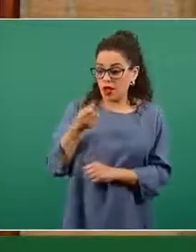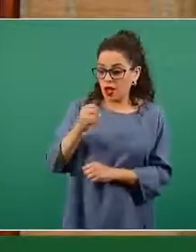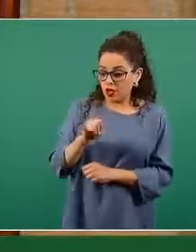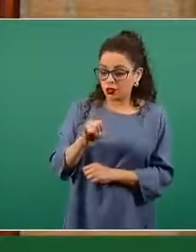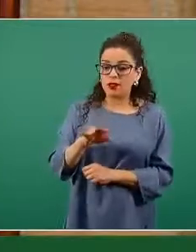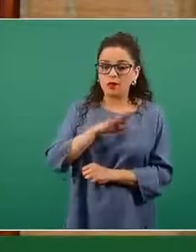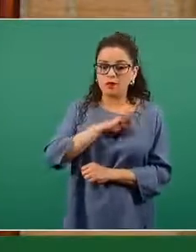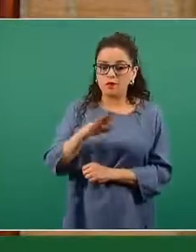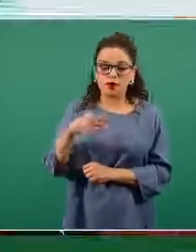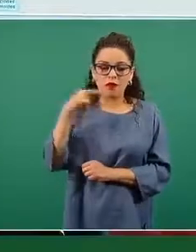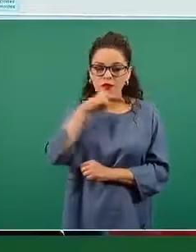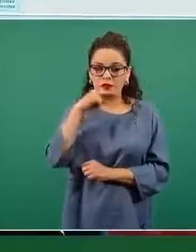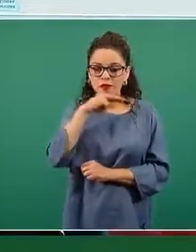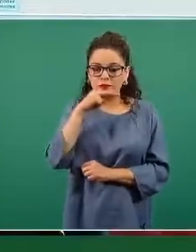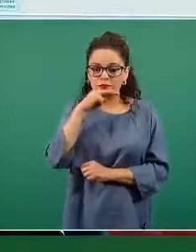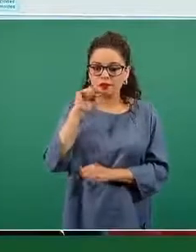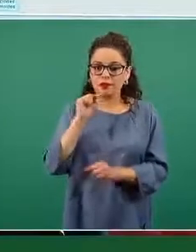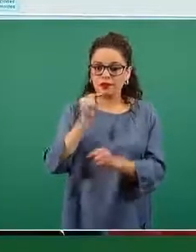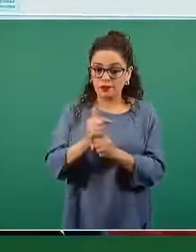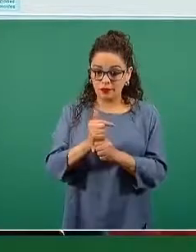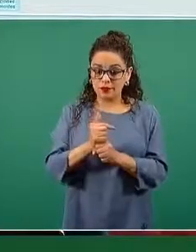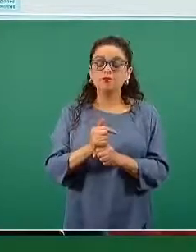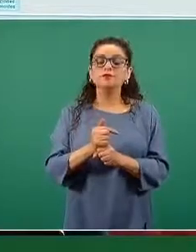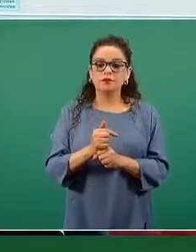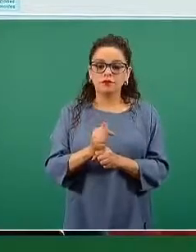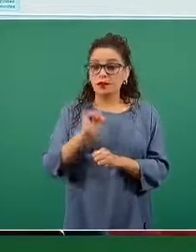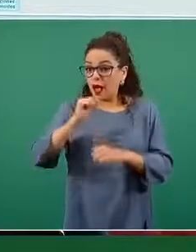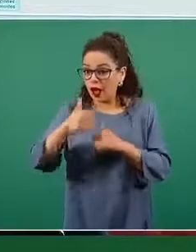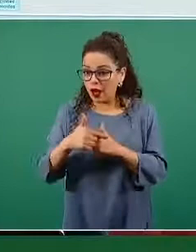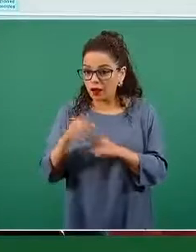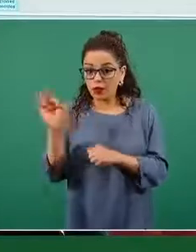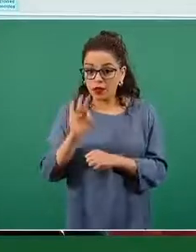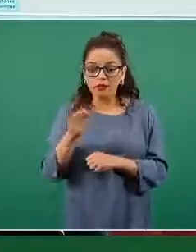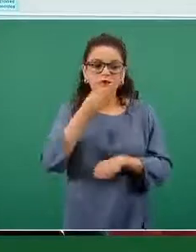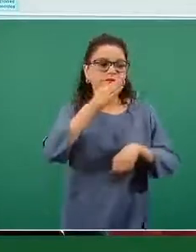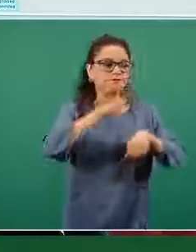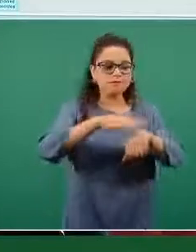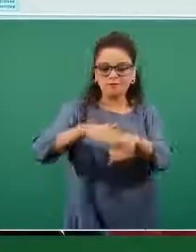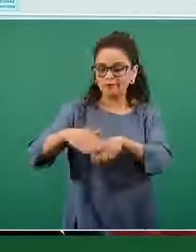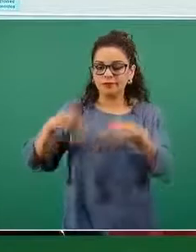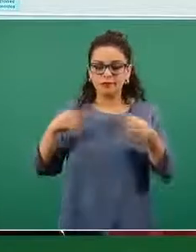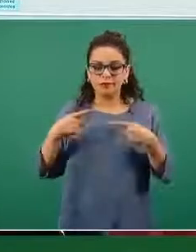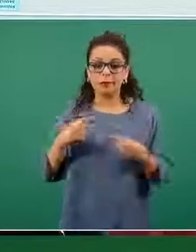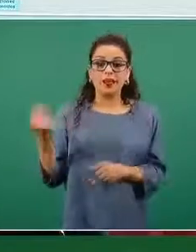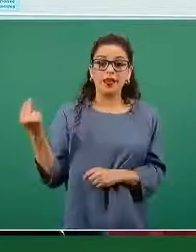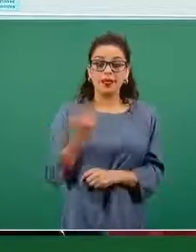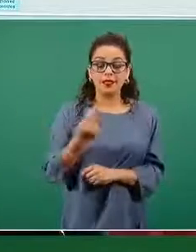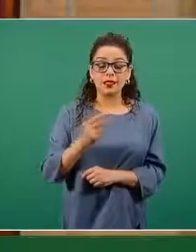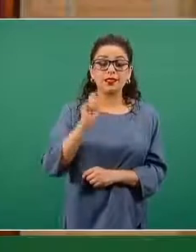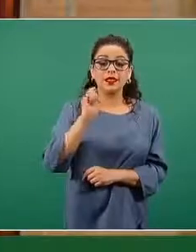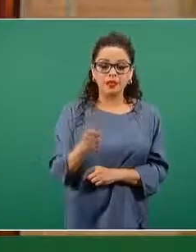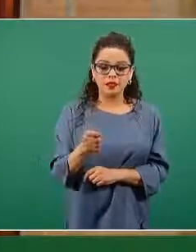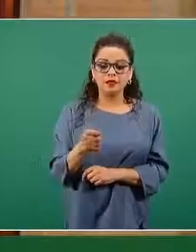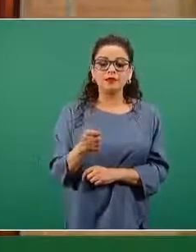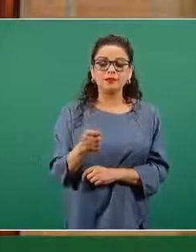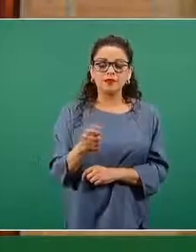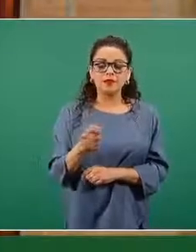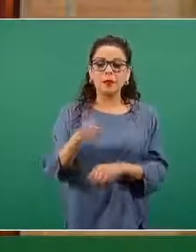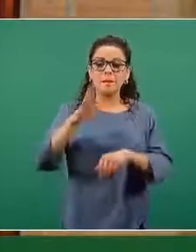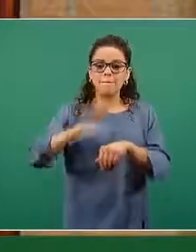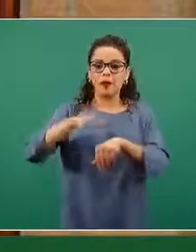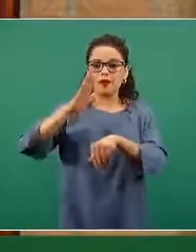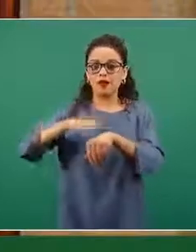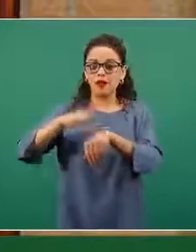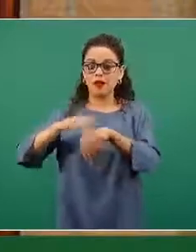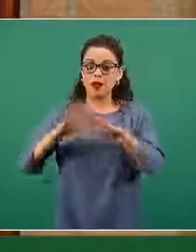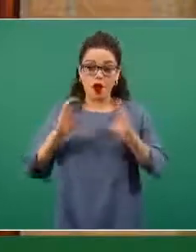más oportuno posibles para estar alertando a la población de cuando obviamente hay que incrementar además las